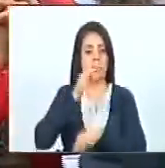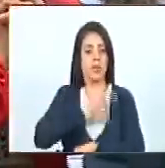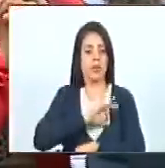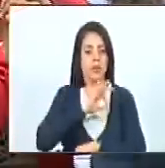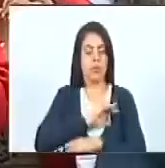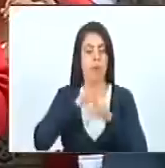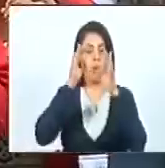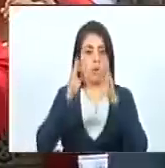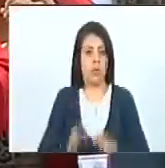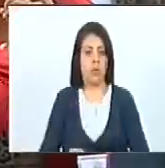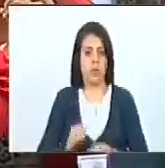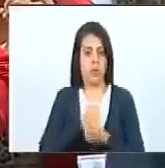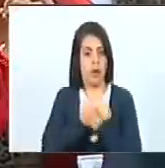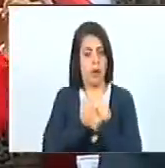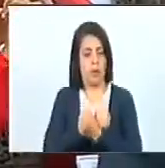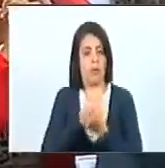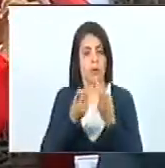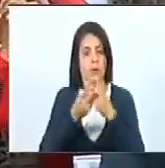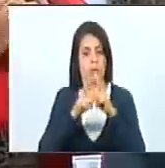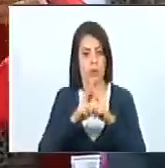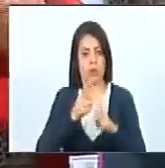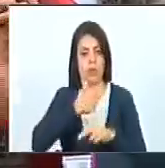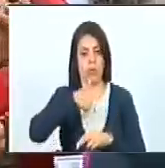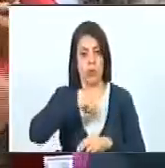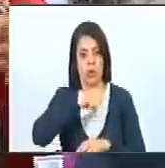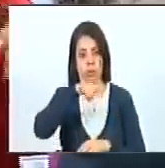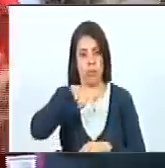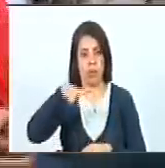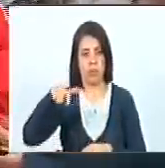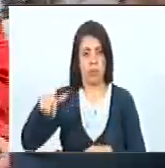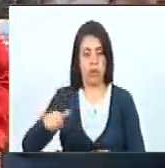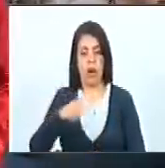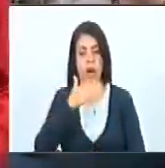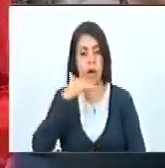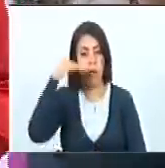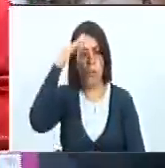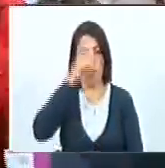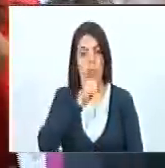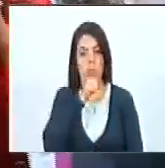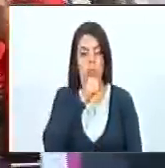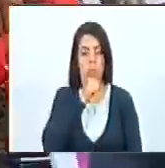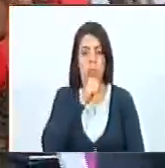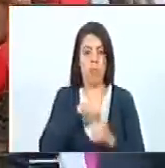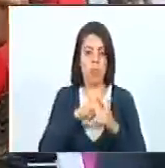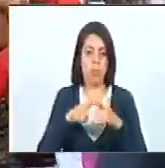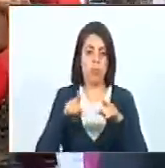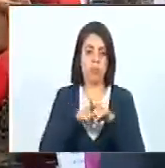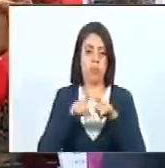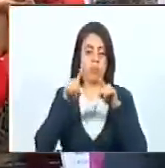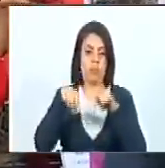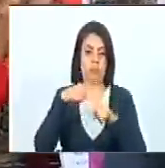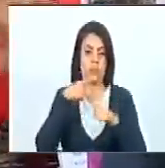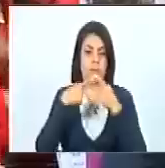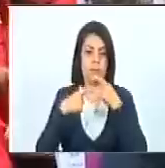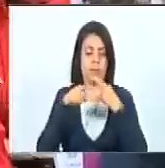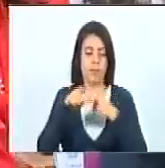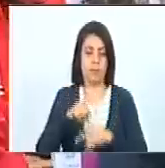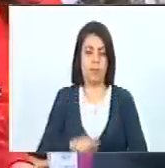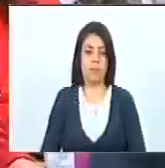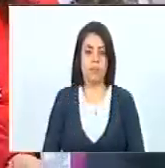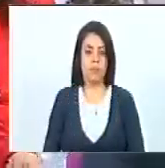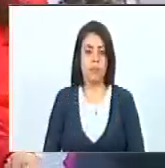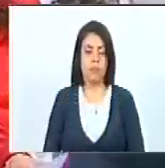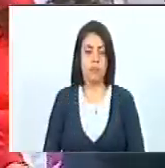sociedad justa y amante de la paz. Esas son nuestras personas adultas mayores. Igualmente, decir que